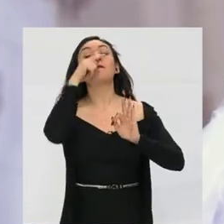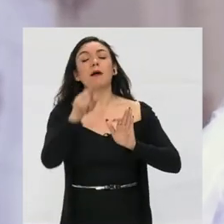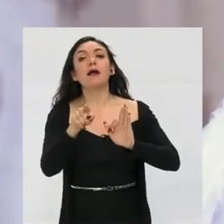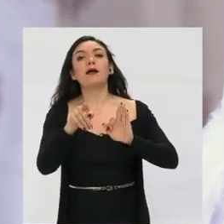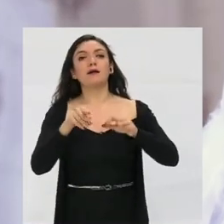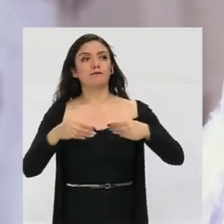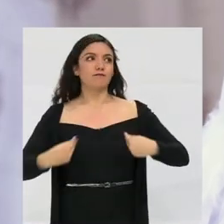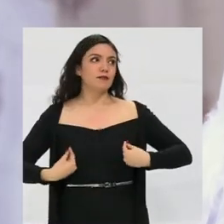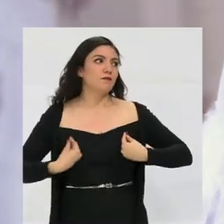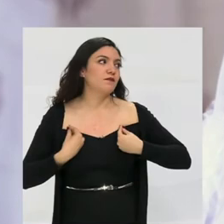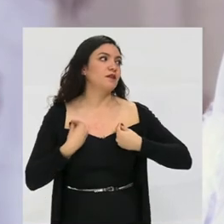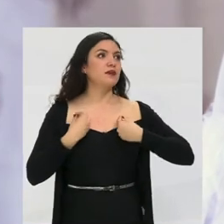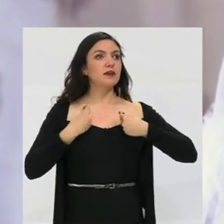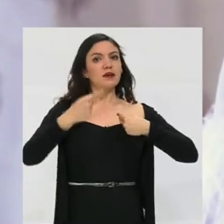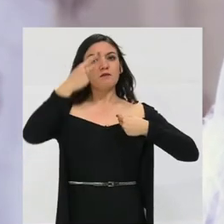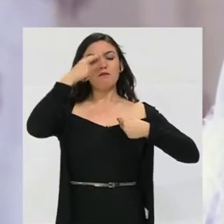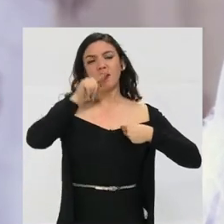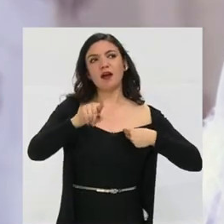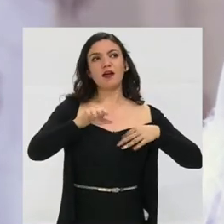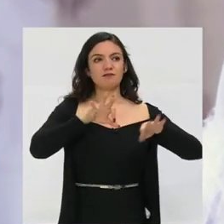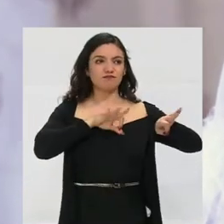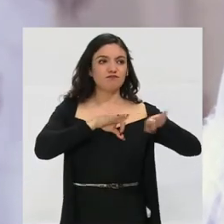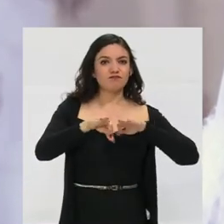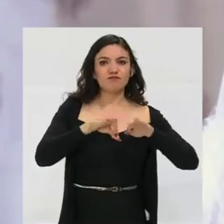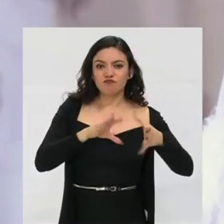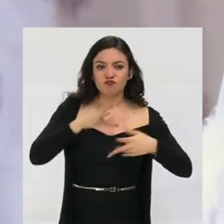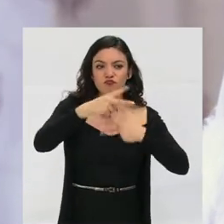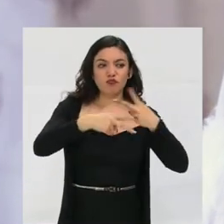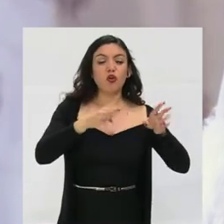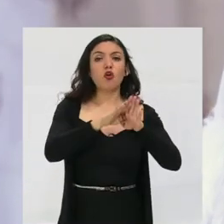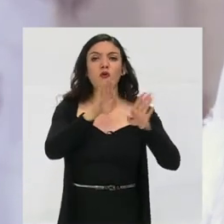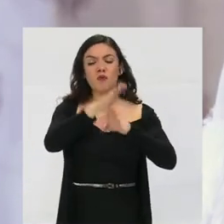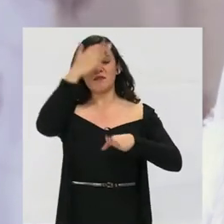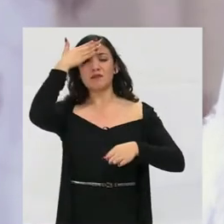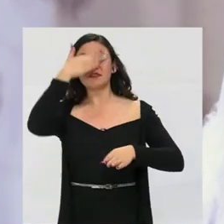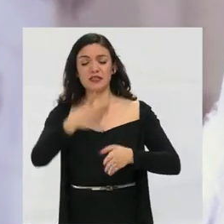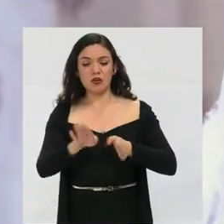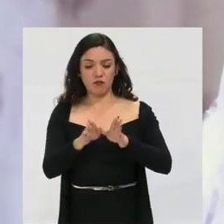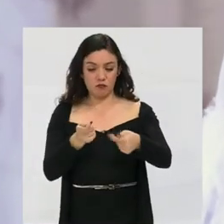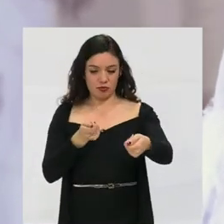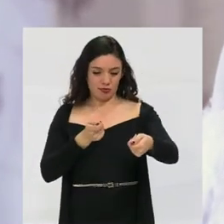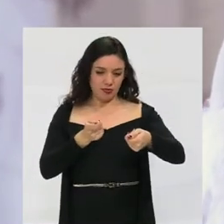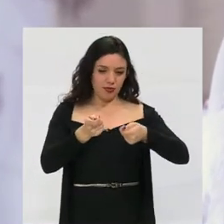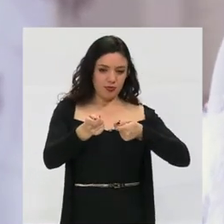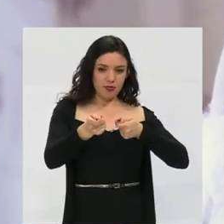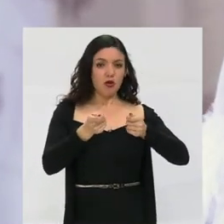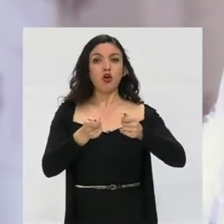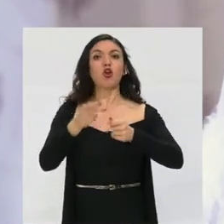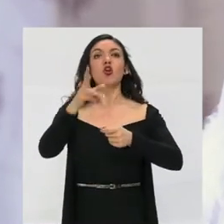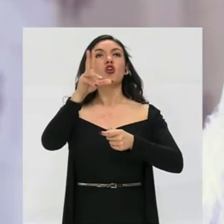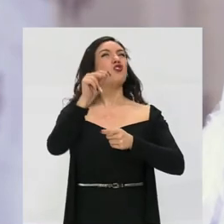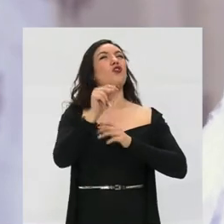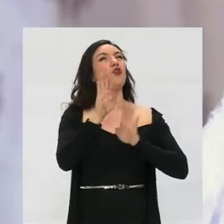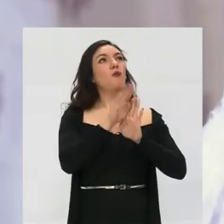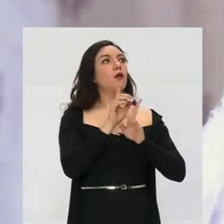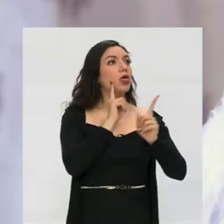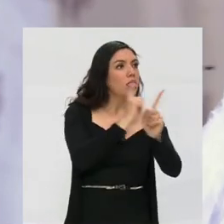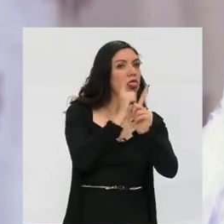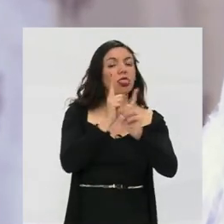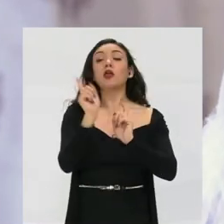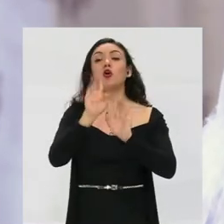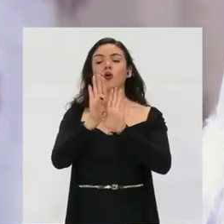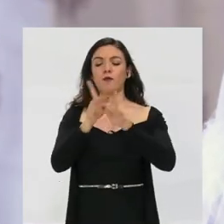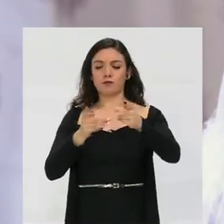herramientas para lidiar, para saber cómo